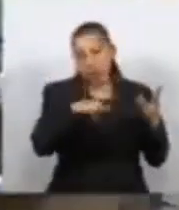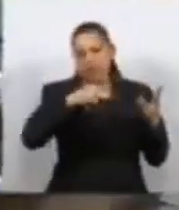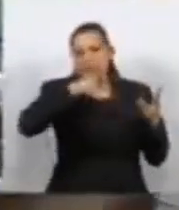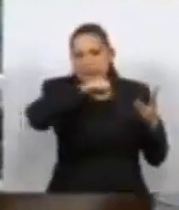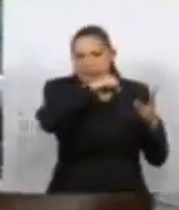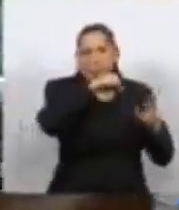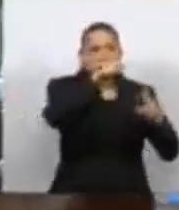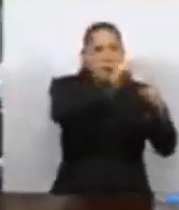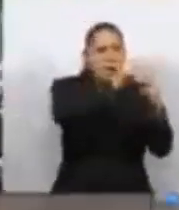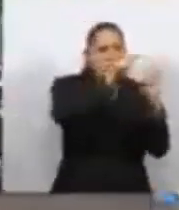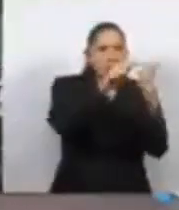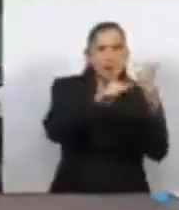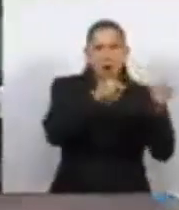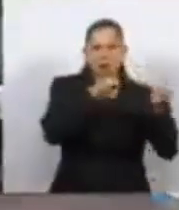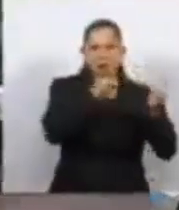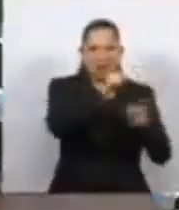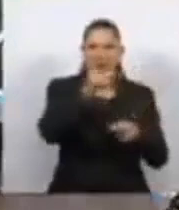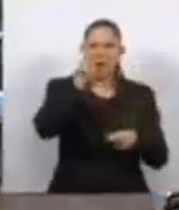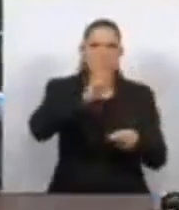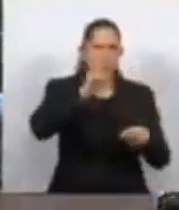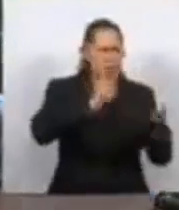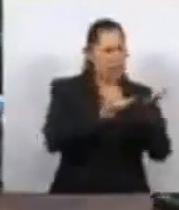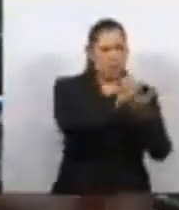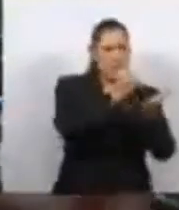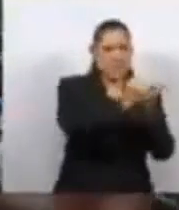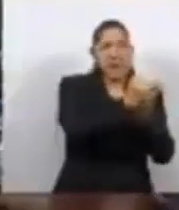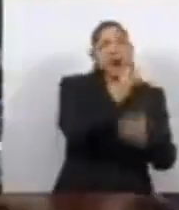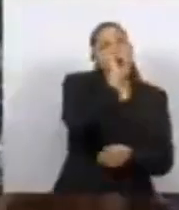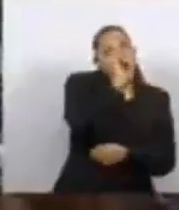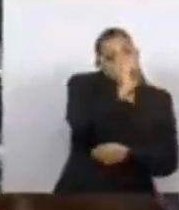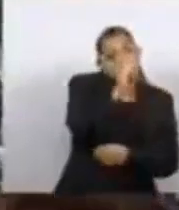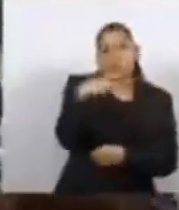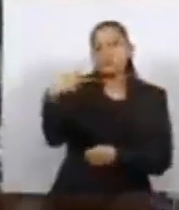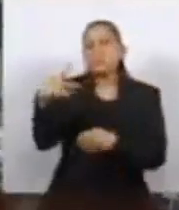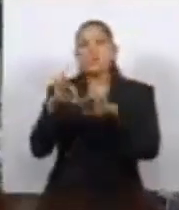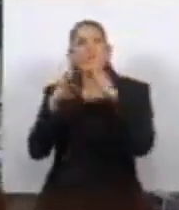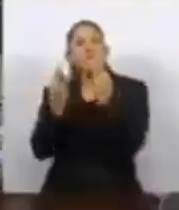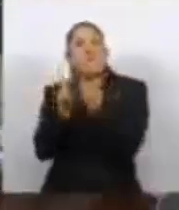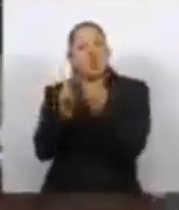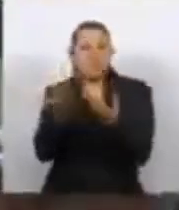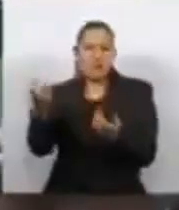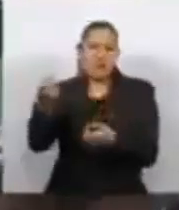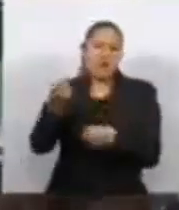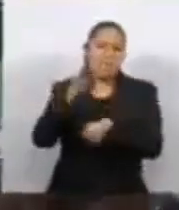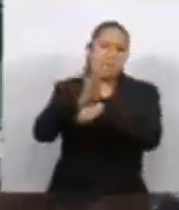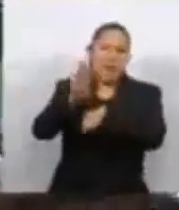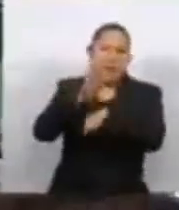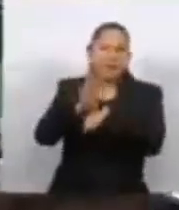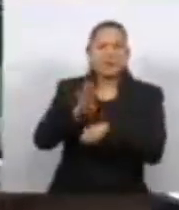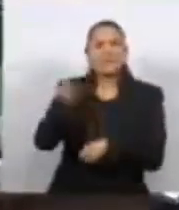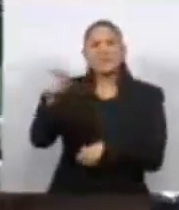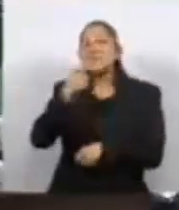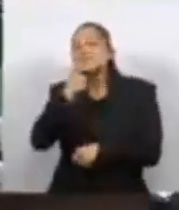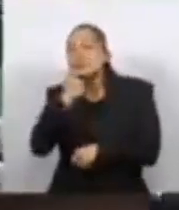demagogia, como lo han hecho los liderazgos populistas de Brasil, Reino Unido o Estados Unidos.